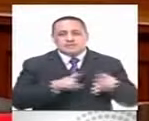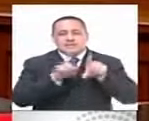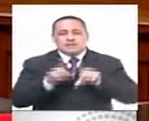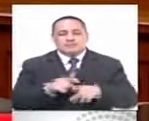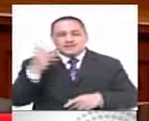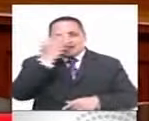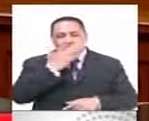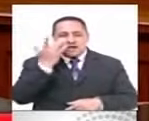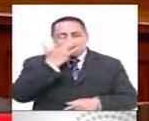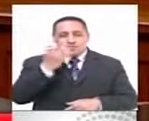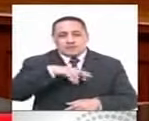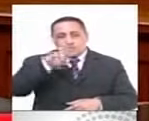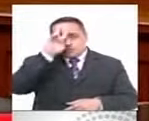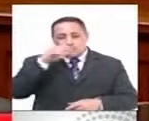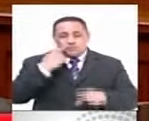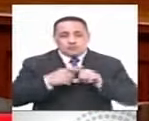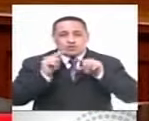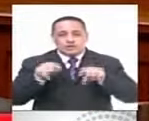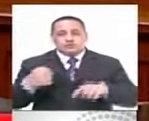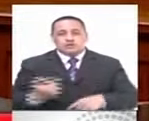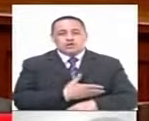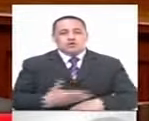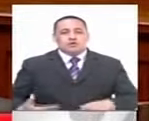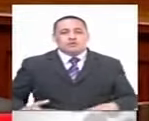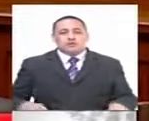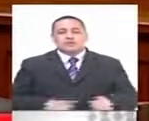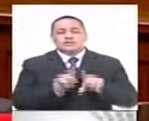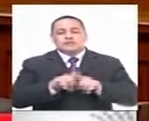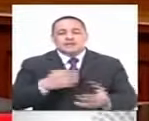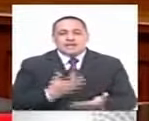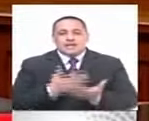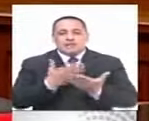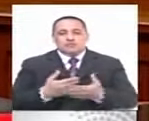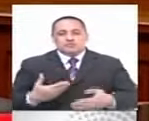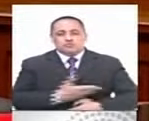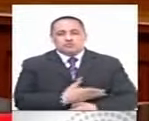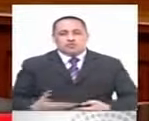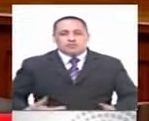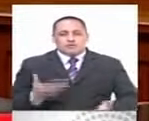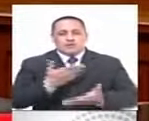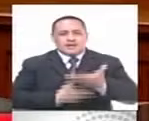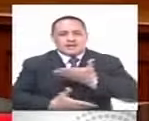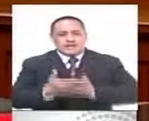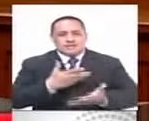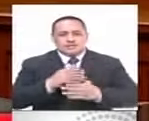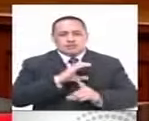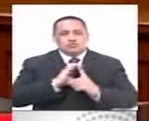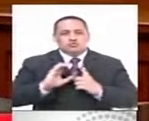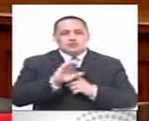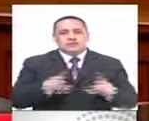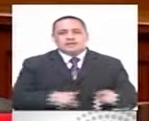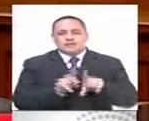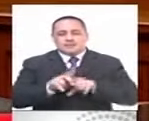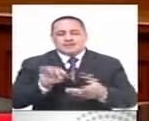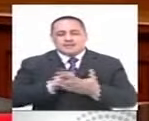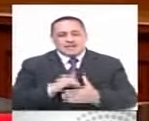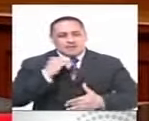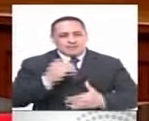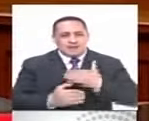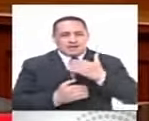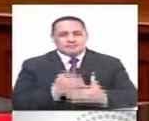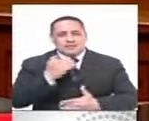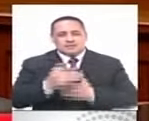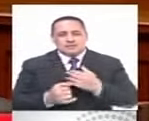afroperuanos. Por ello, este gobierno apuesta por un Estado intercultural que vaya más allá y enfrente